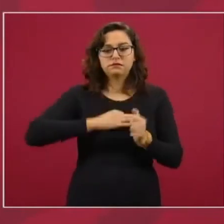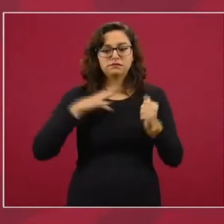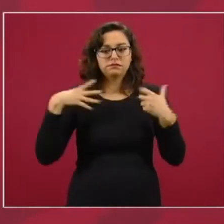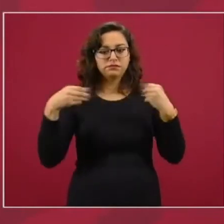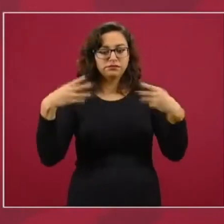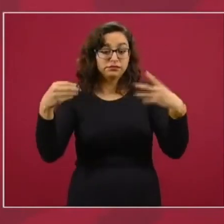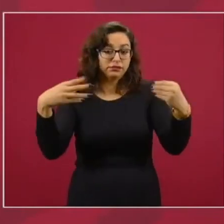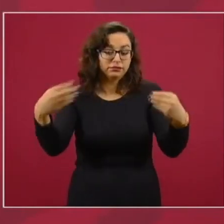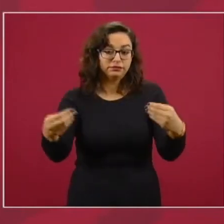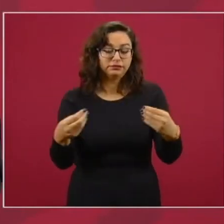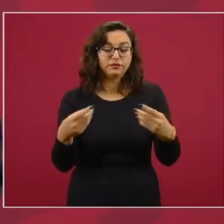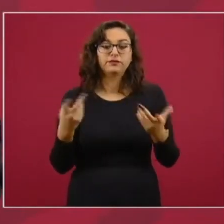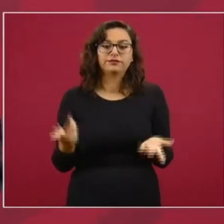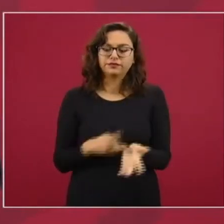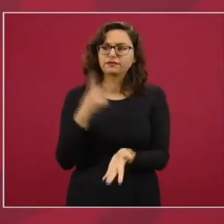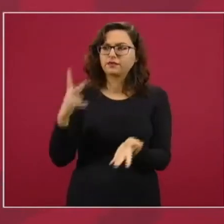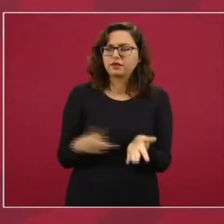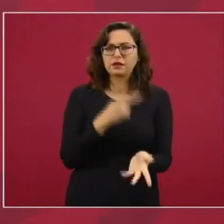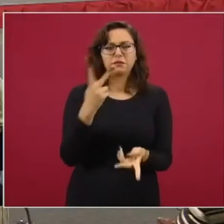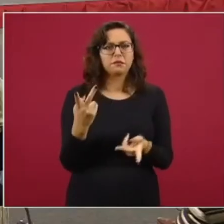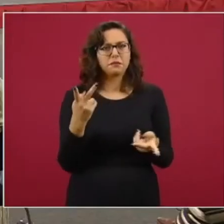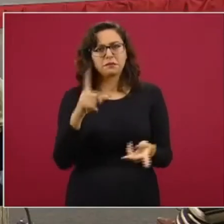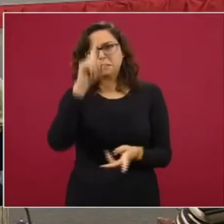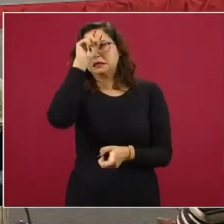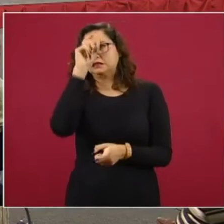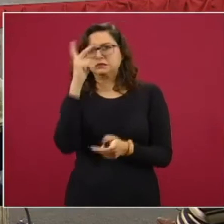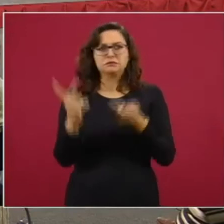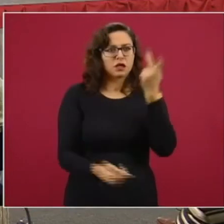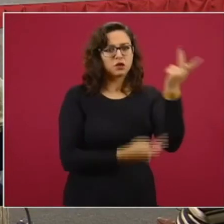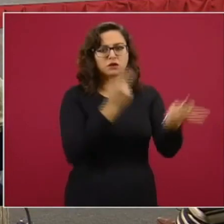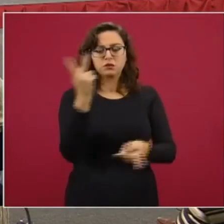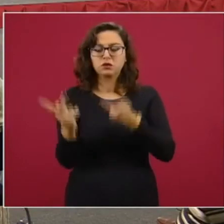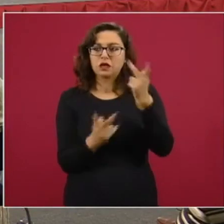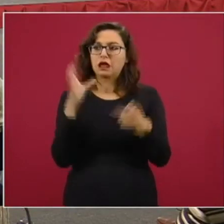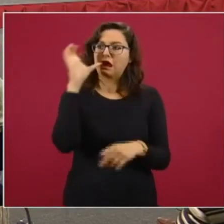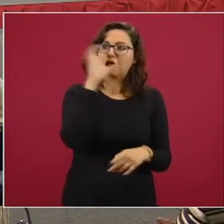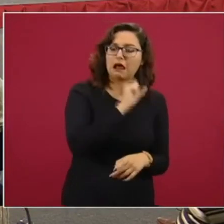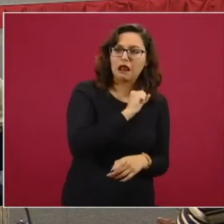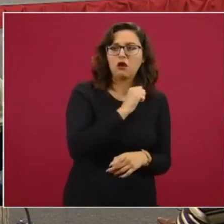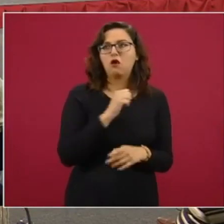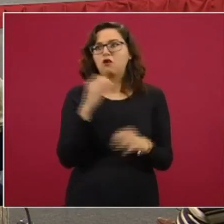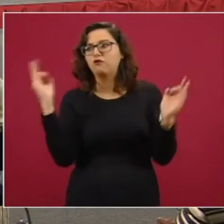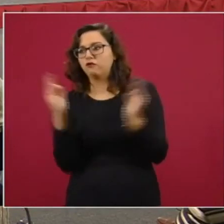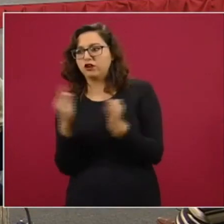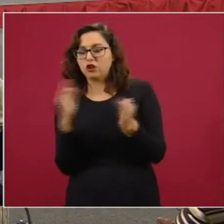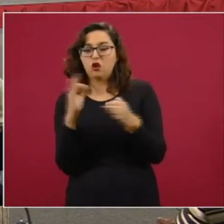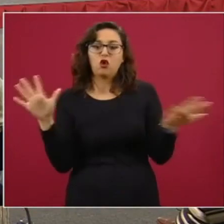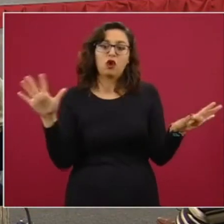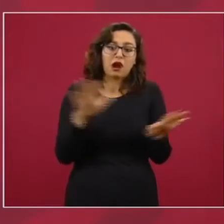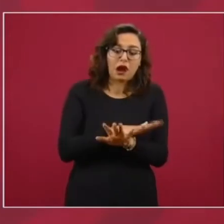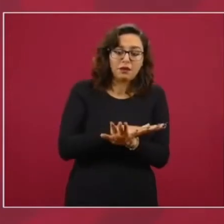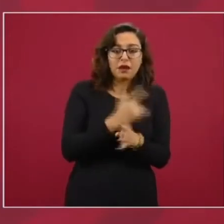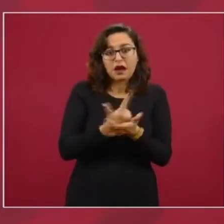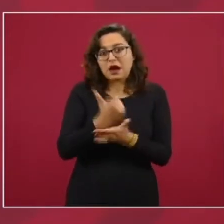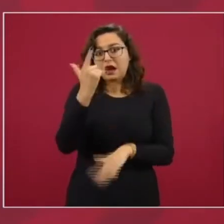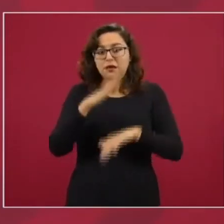era una pregunta repetida, que creo que muchas personas la tienen. ¿La temperatura modifica el riesgo